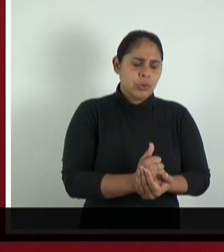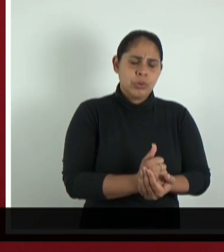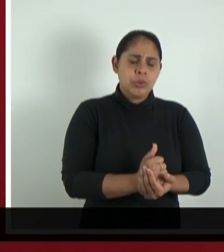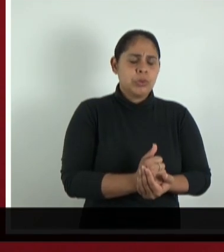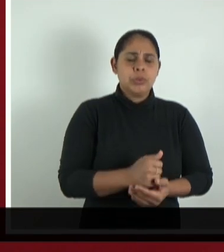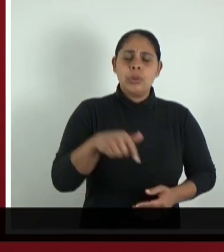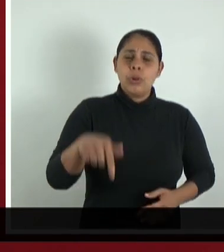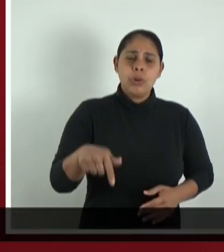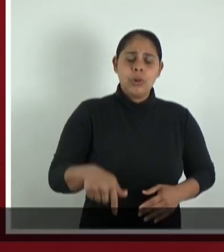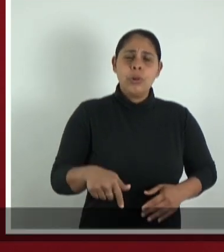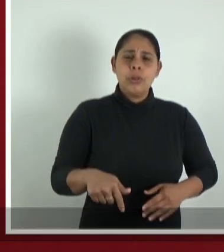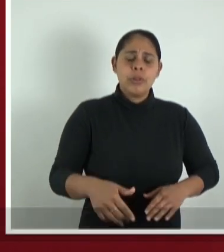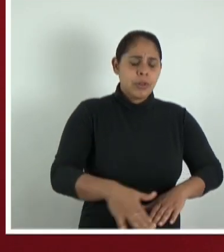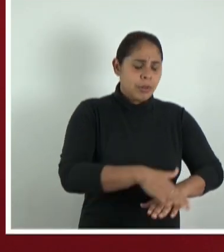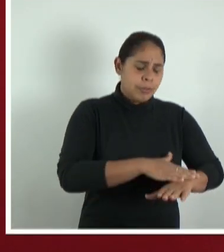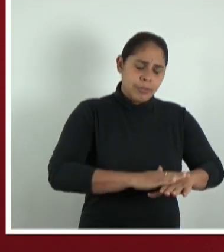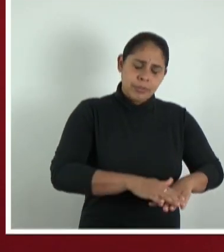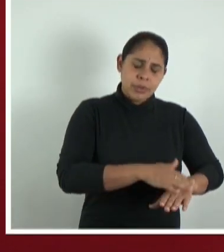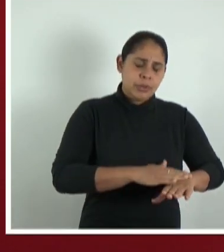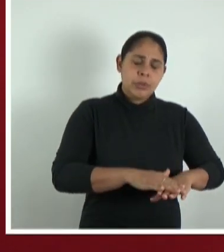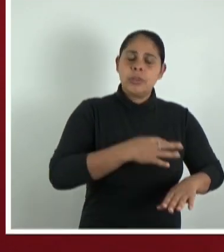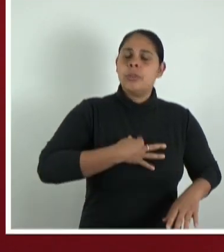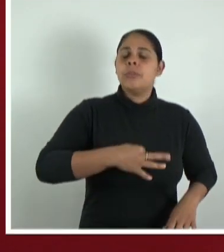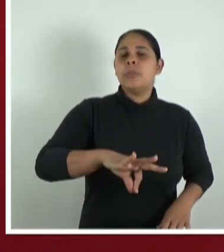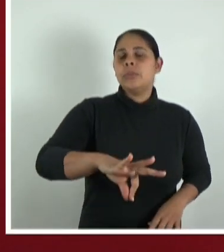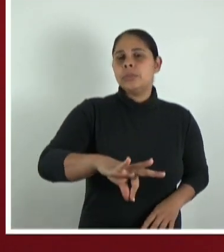van a ser perdonados, todos.